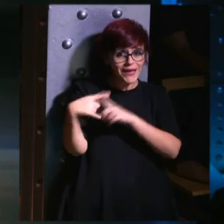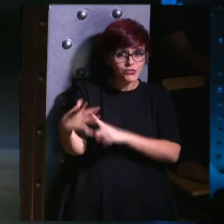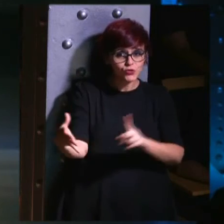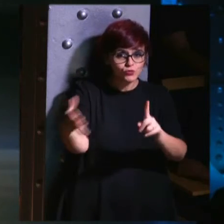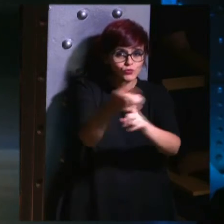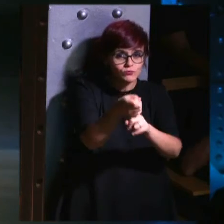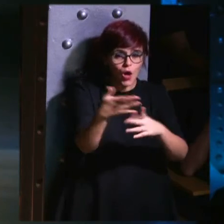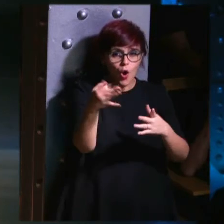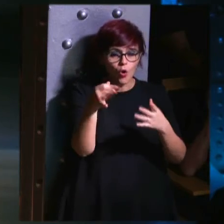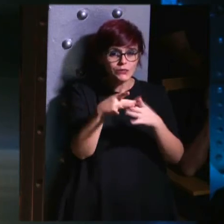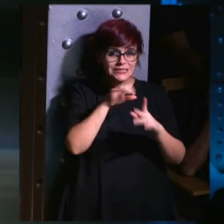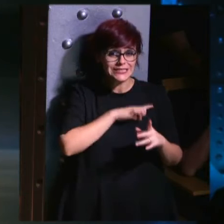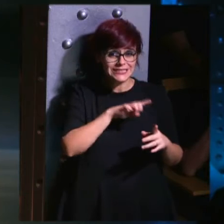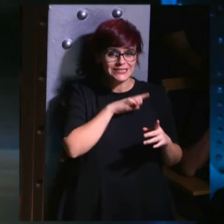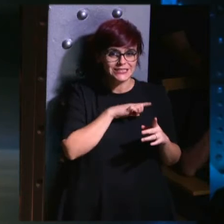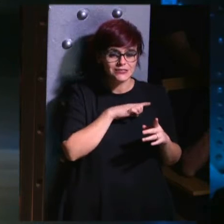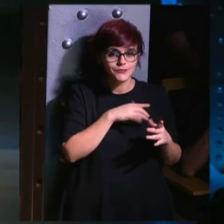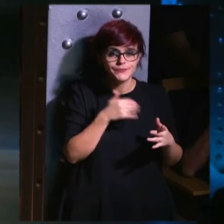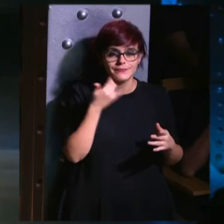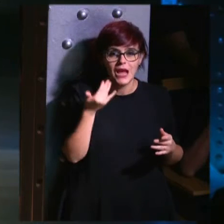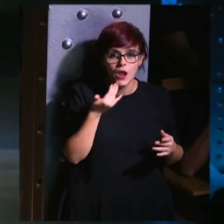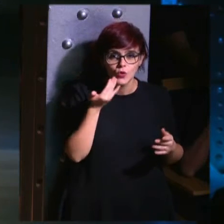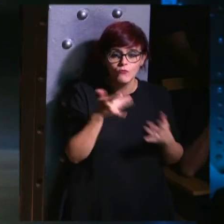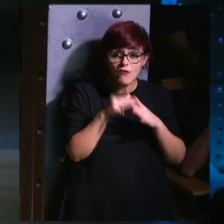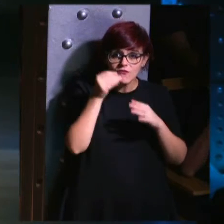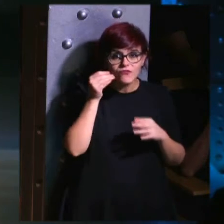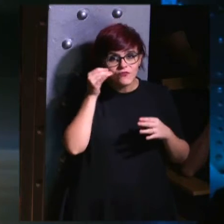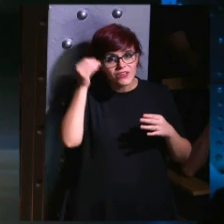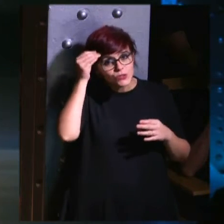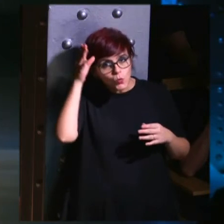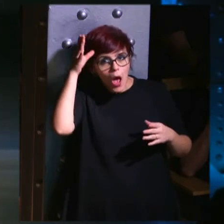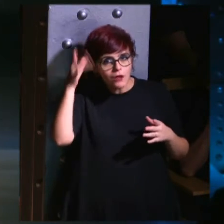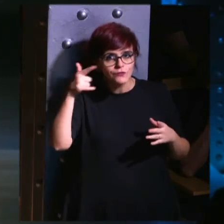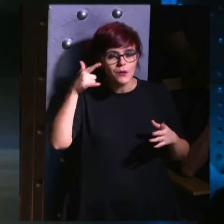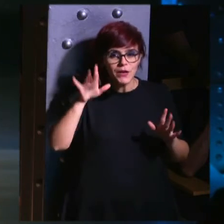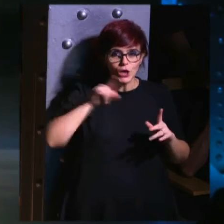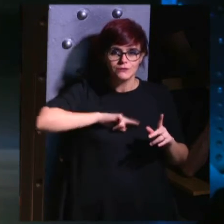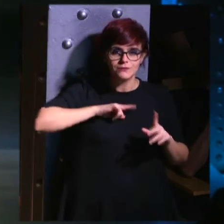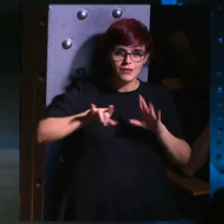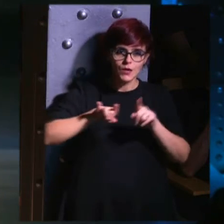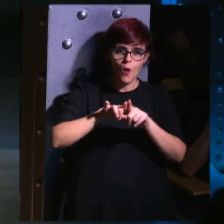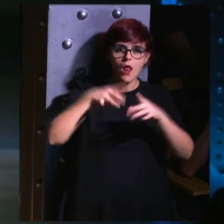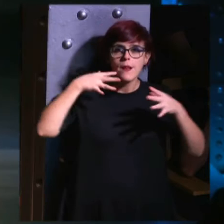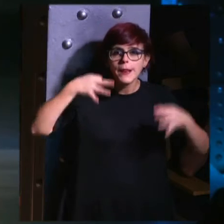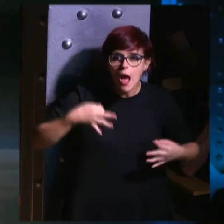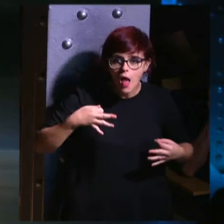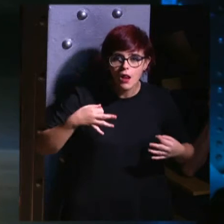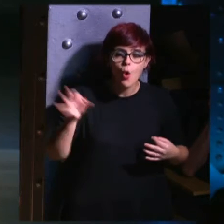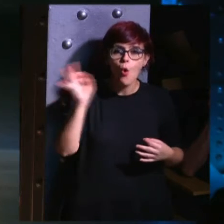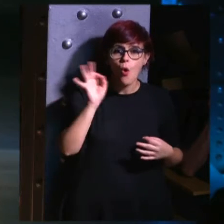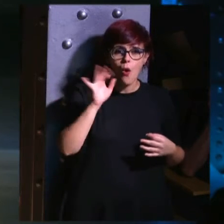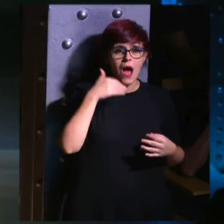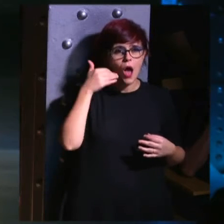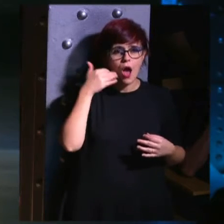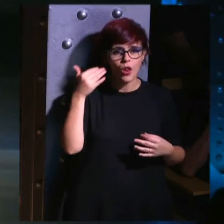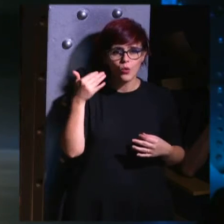sentir cosas que son virtuales, pero que vamos a sentir como reales. Otra de las cosas más potentes, y